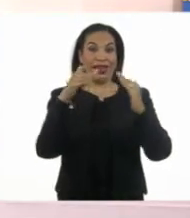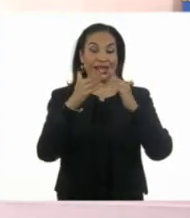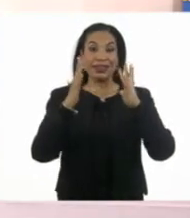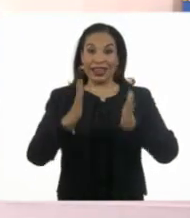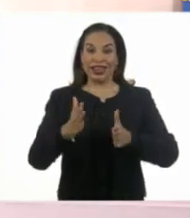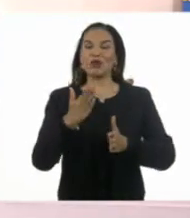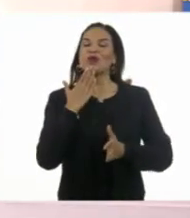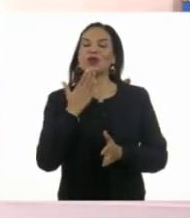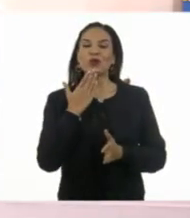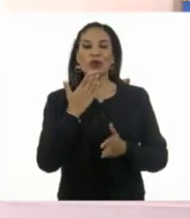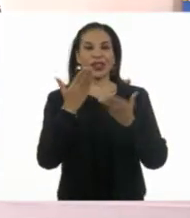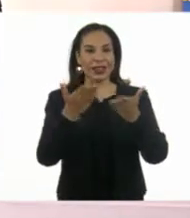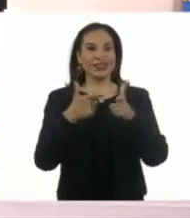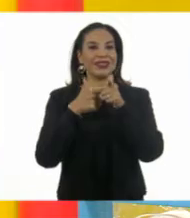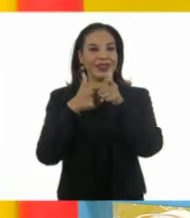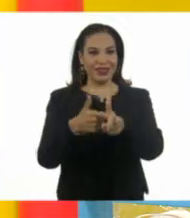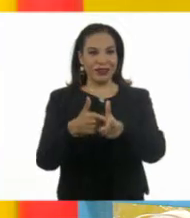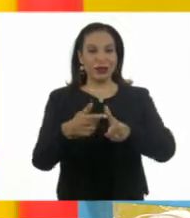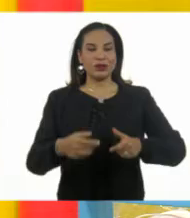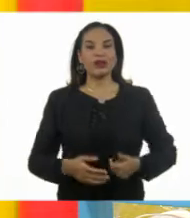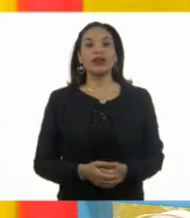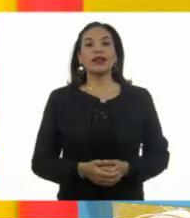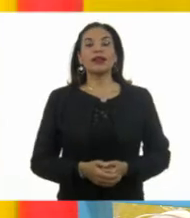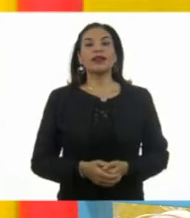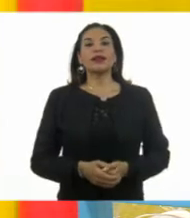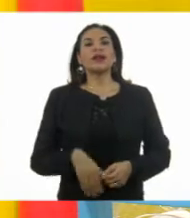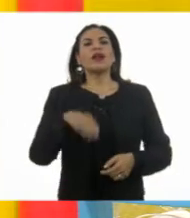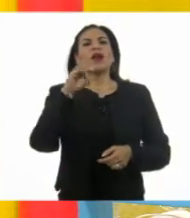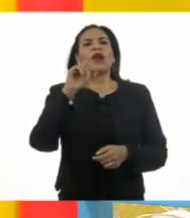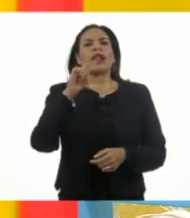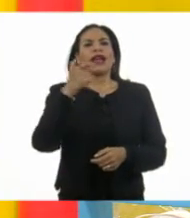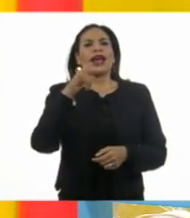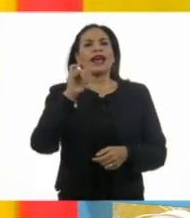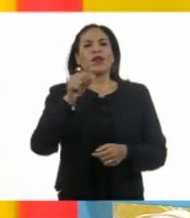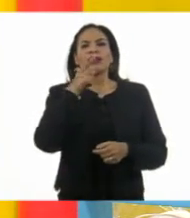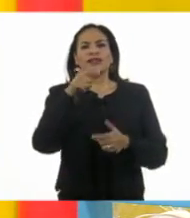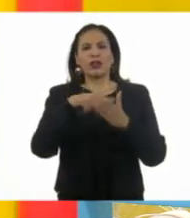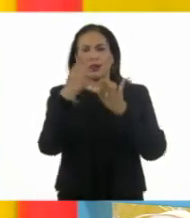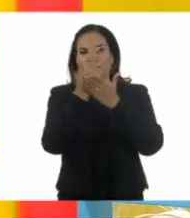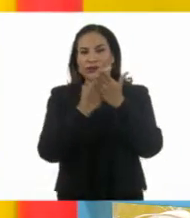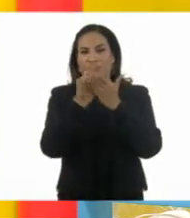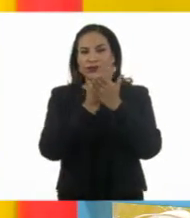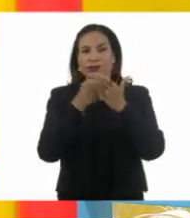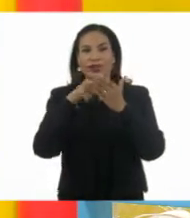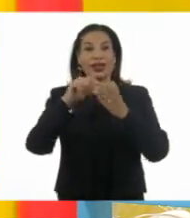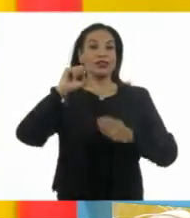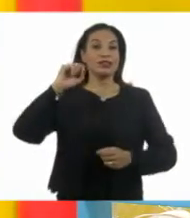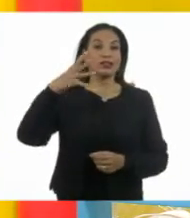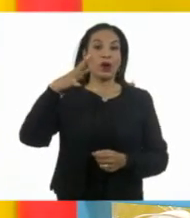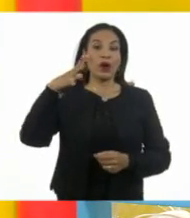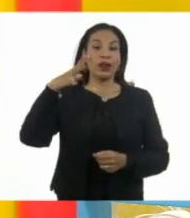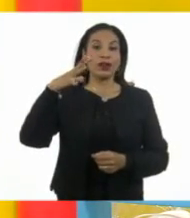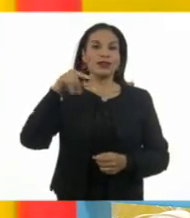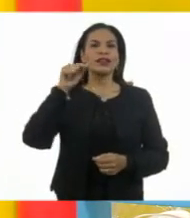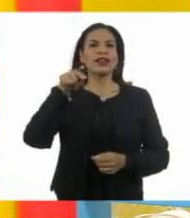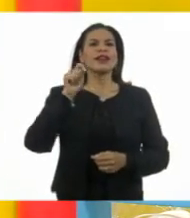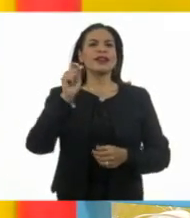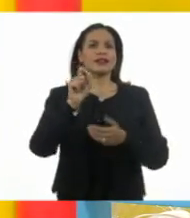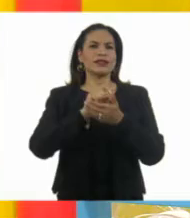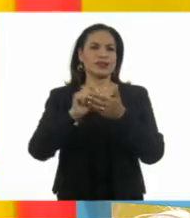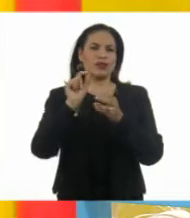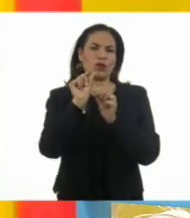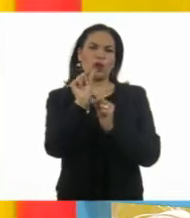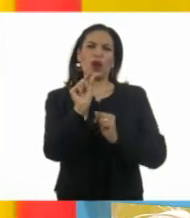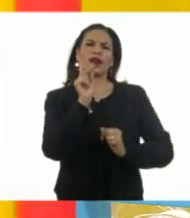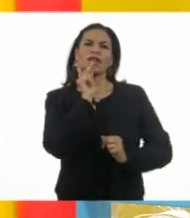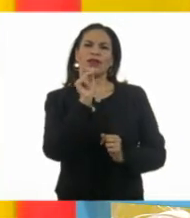¿Sí? Adelante, seguimos. A ver, Olegario menciona que la siguiente ilustración es la del sol y que se escribe con